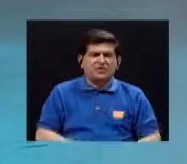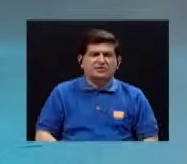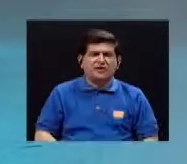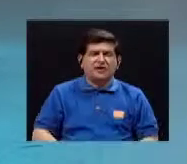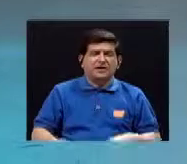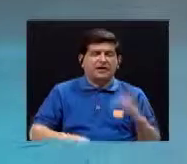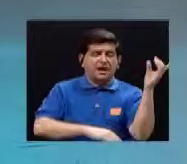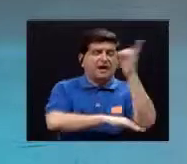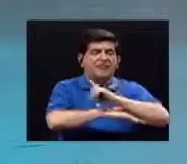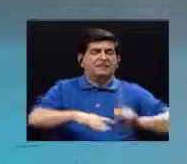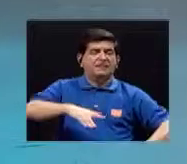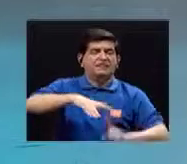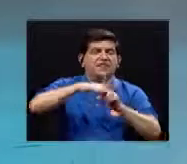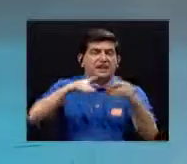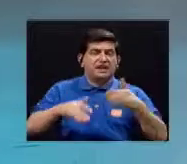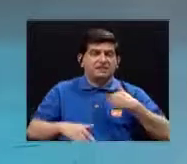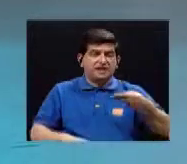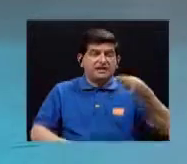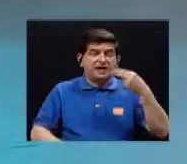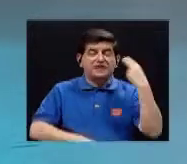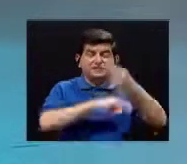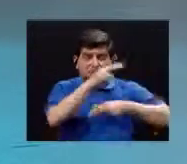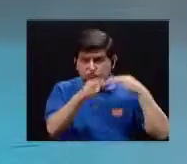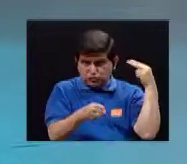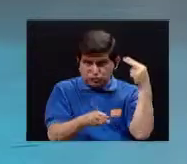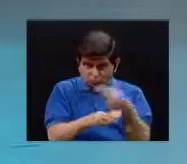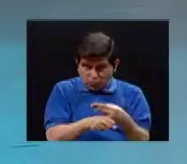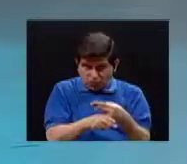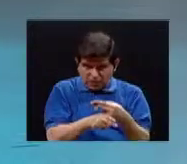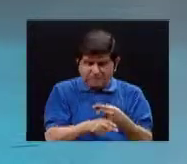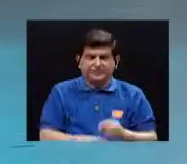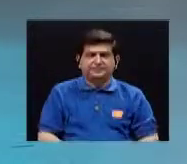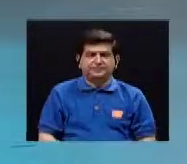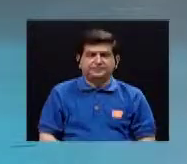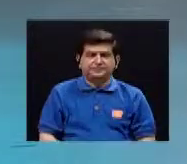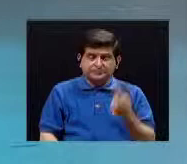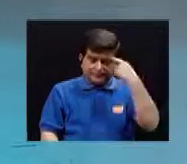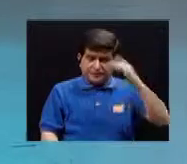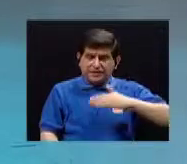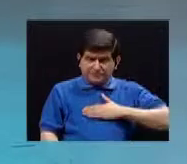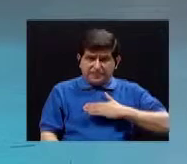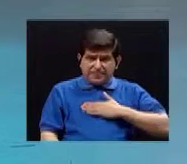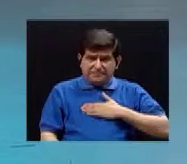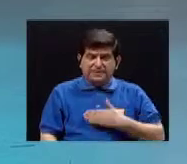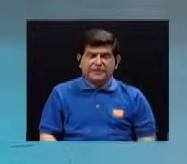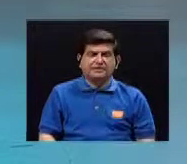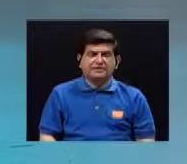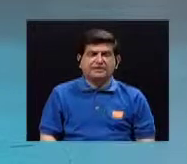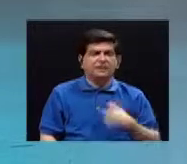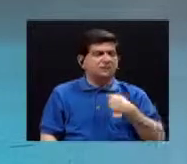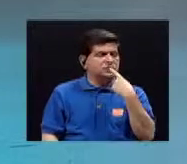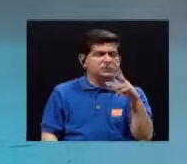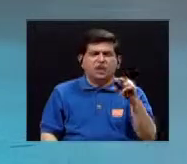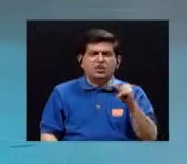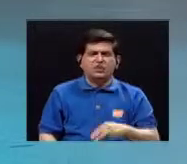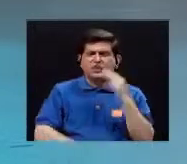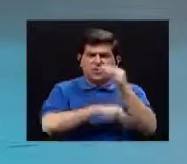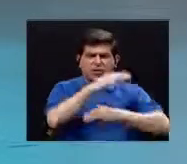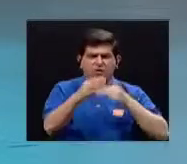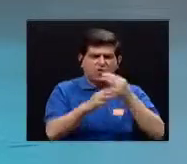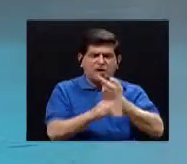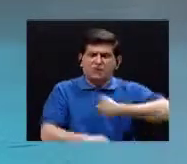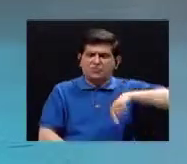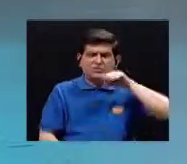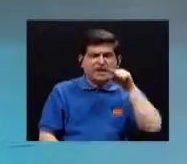salga a cualquier día porque tiene una historia muy universal tiene una entonces para mí digamos para mí yo decía no aquel